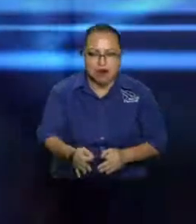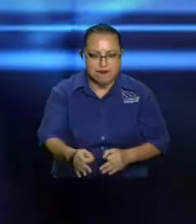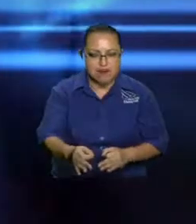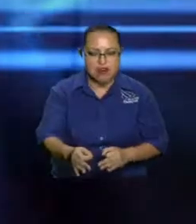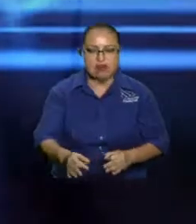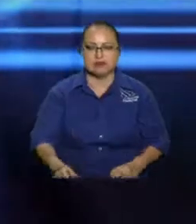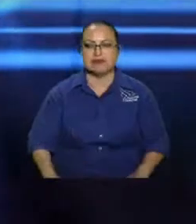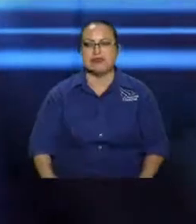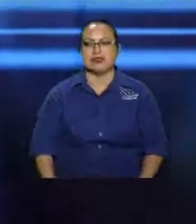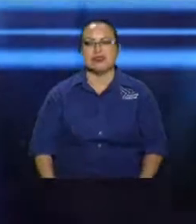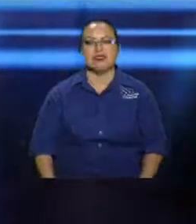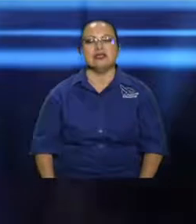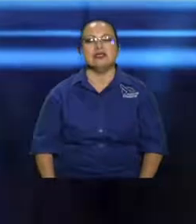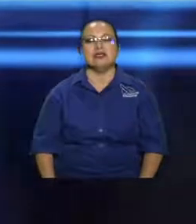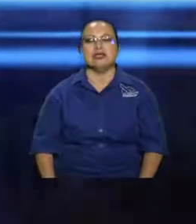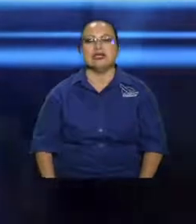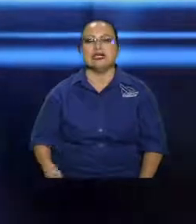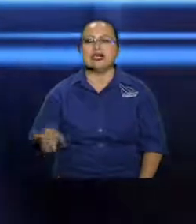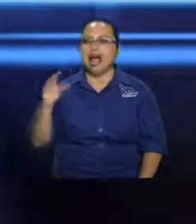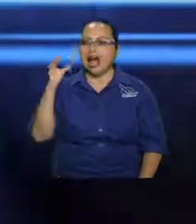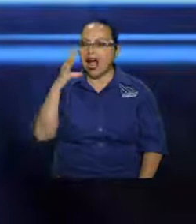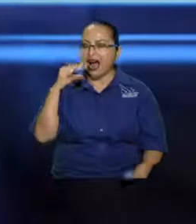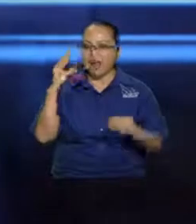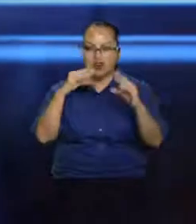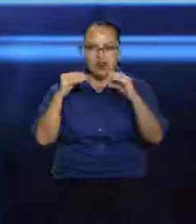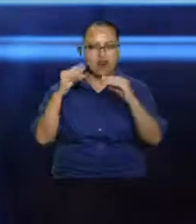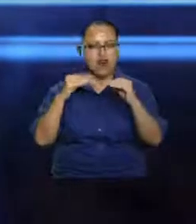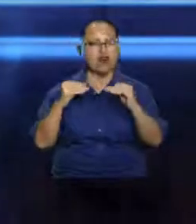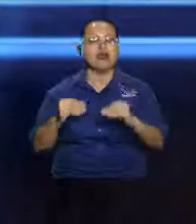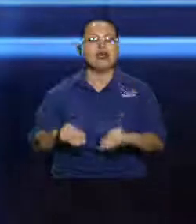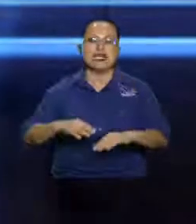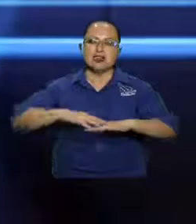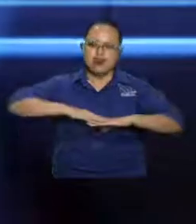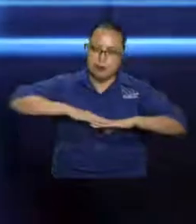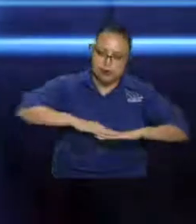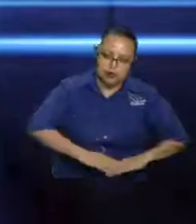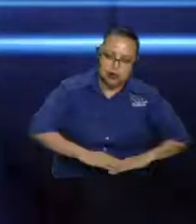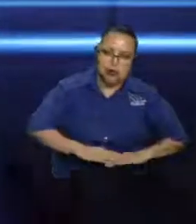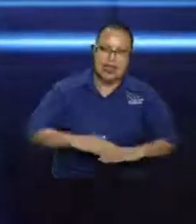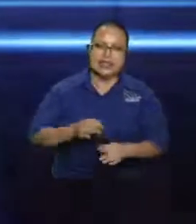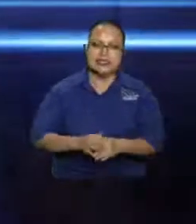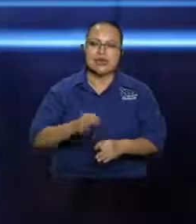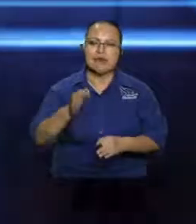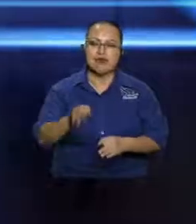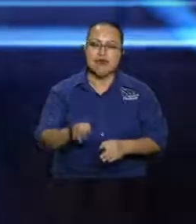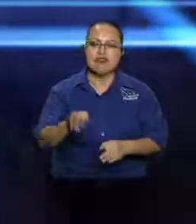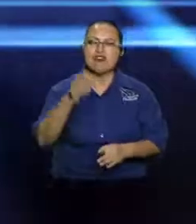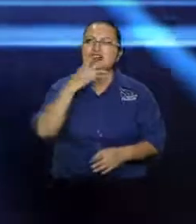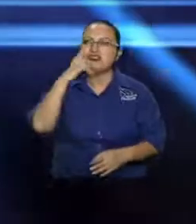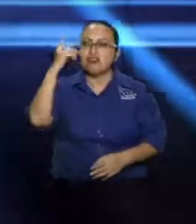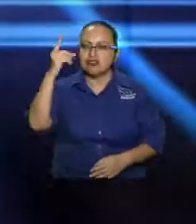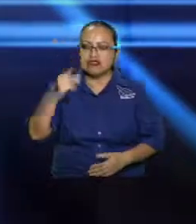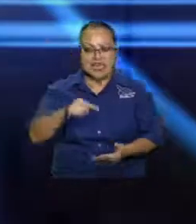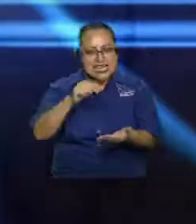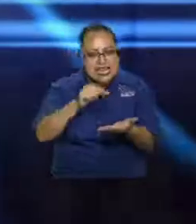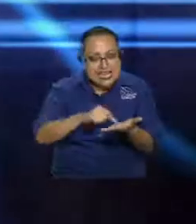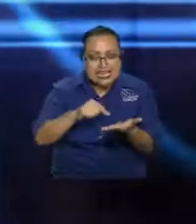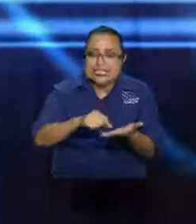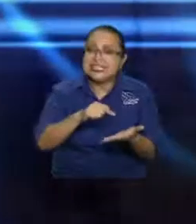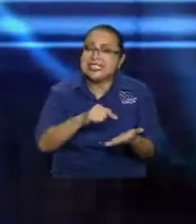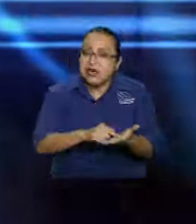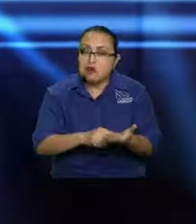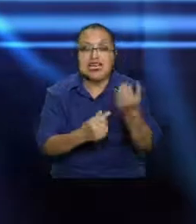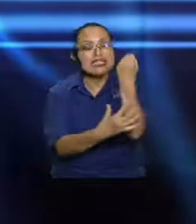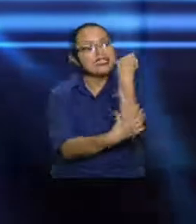No, esto no es un mensaje político, los opresores del pueblo. No, estoy hablando de los opresores del pueblo de Dios, que son las